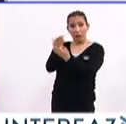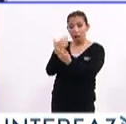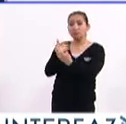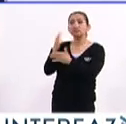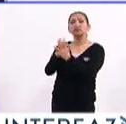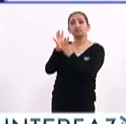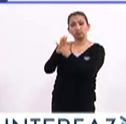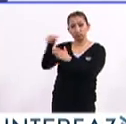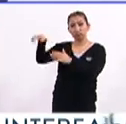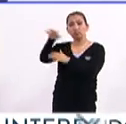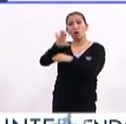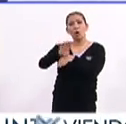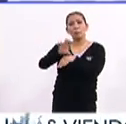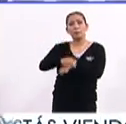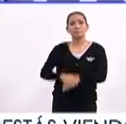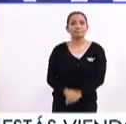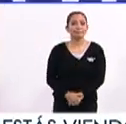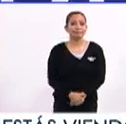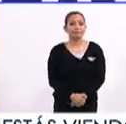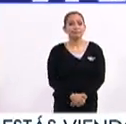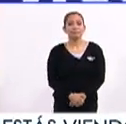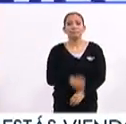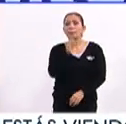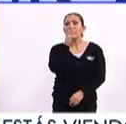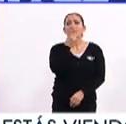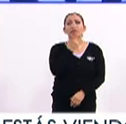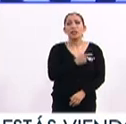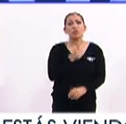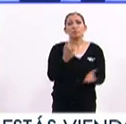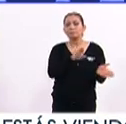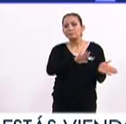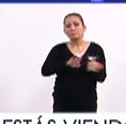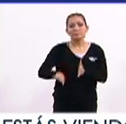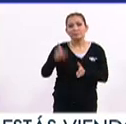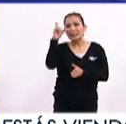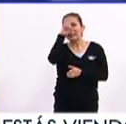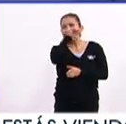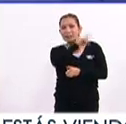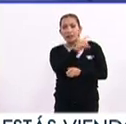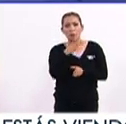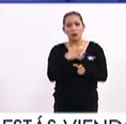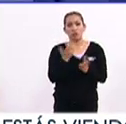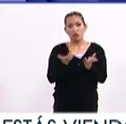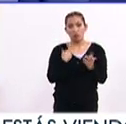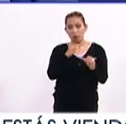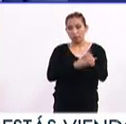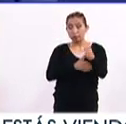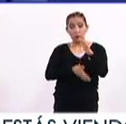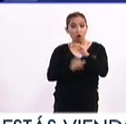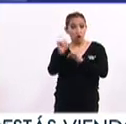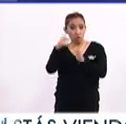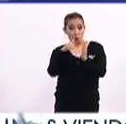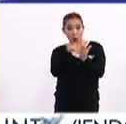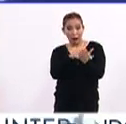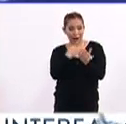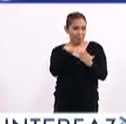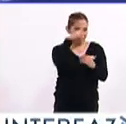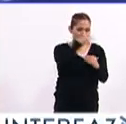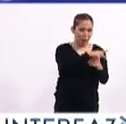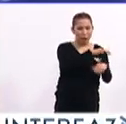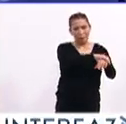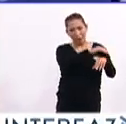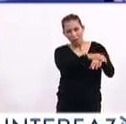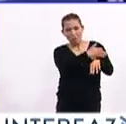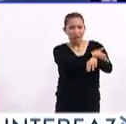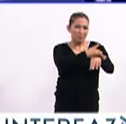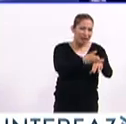buena participación en Colombia. Cuéntanos también del lado difícil, porque cuando uno se mueve del lugar, fuera, lejos de sus amigos, de